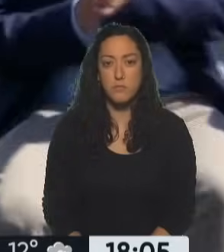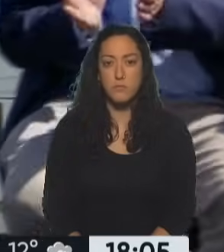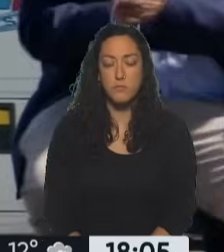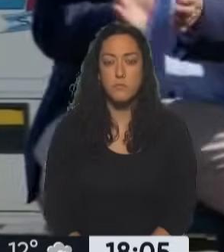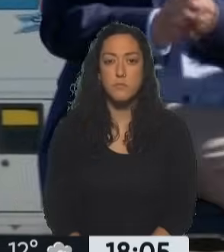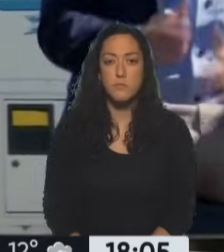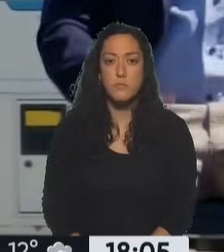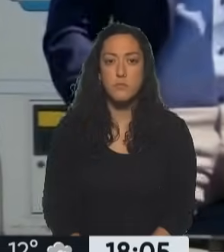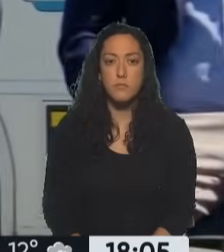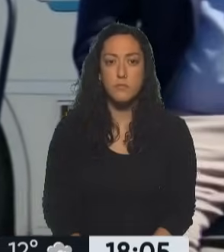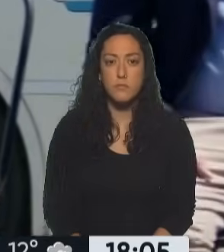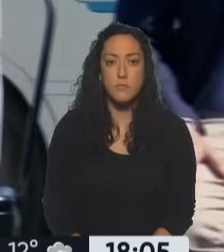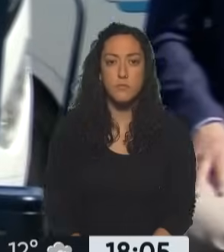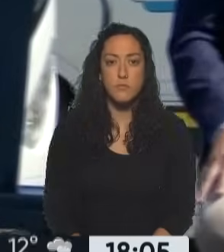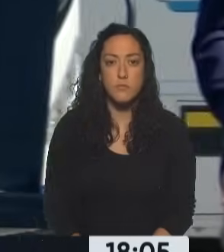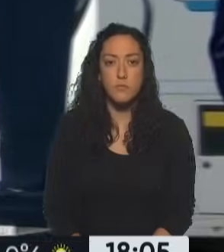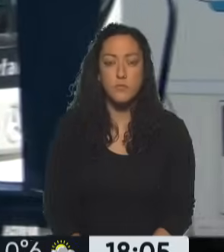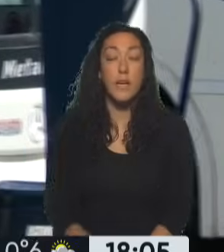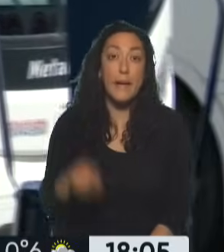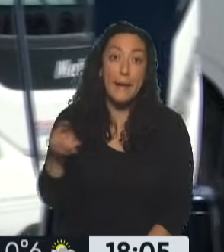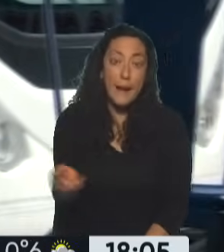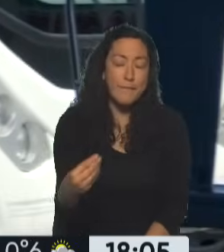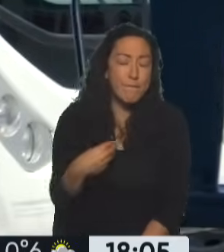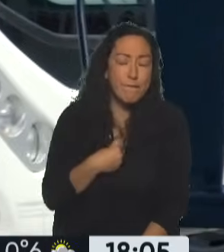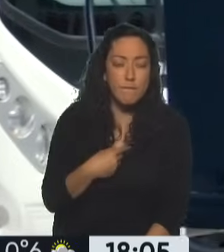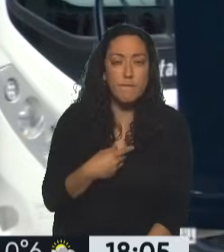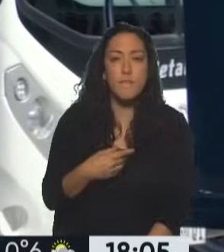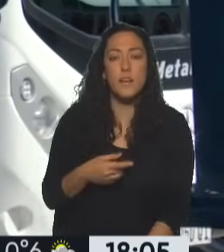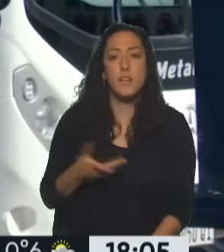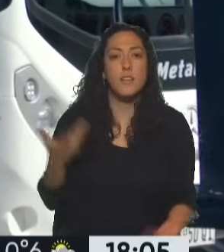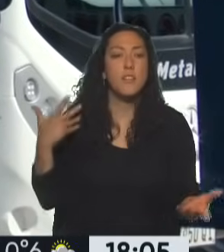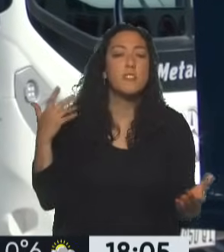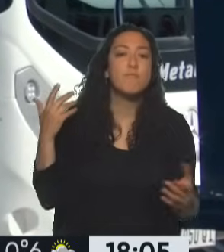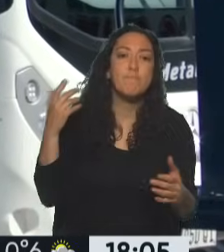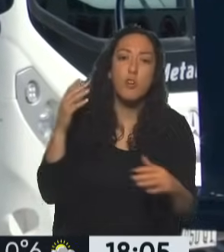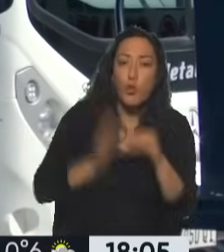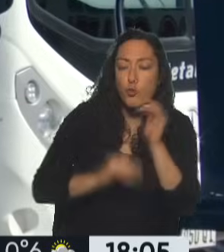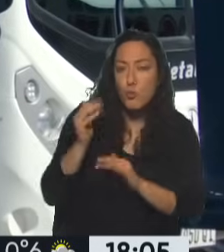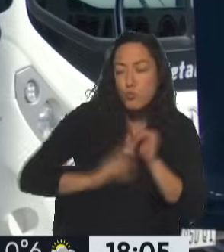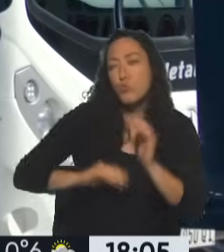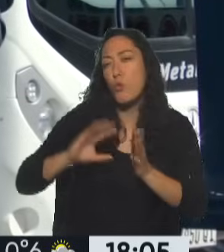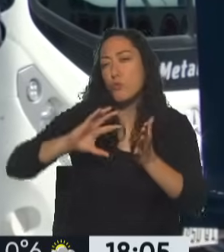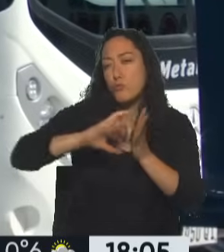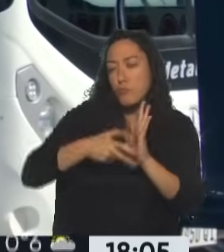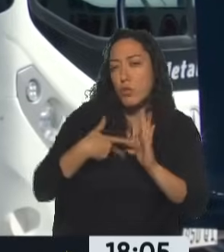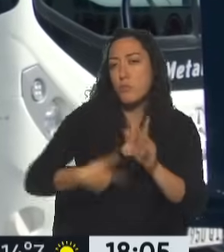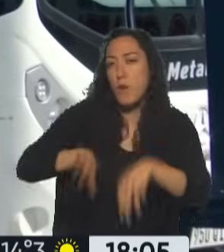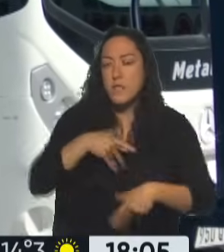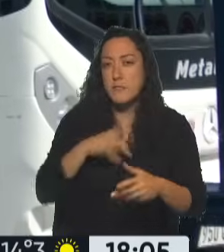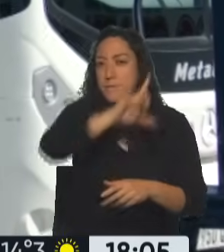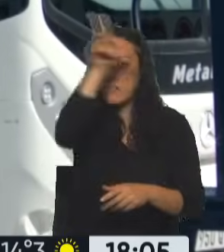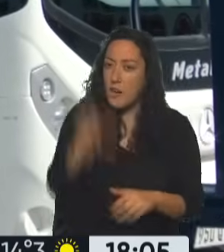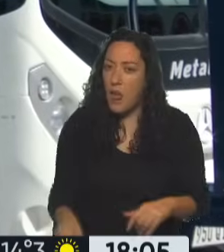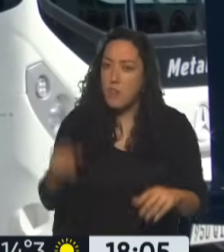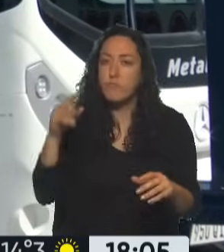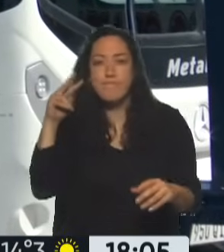con esa vocación de construir desde el centro, pero sobre todo con esa mirada federal,